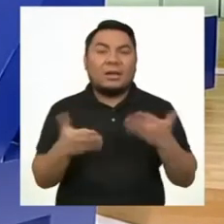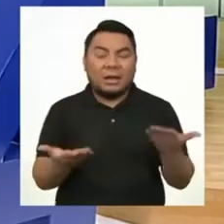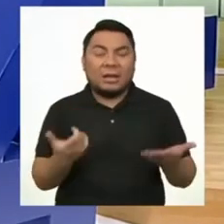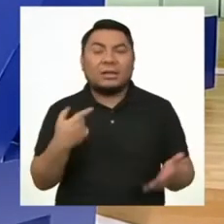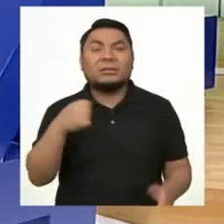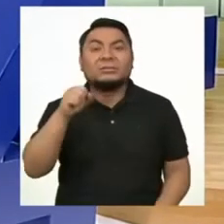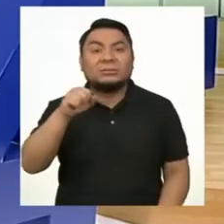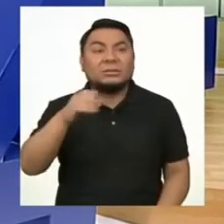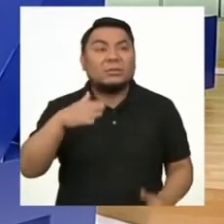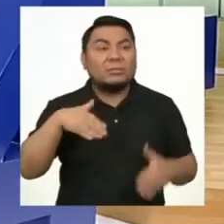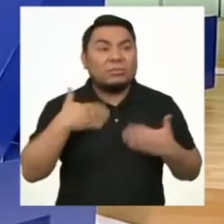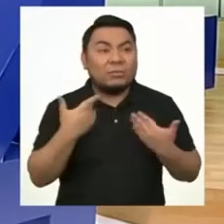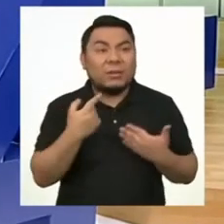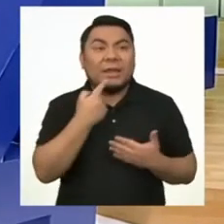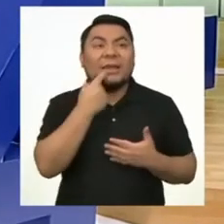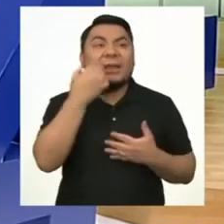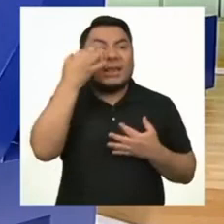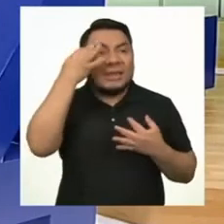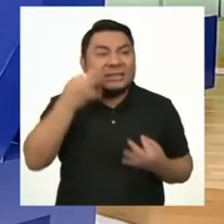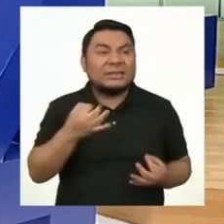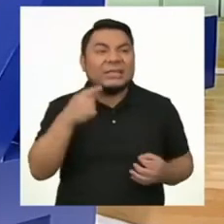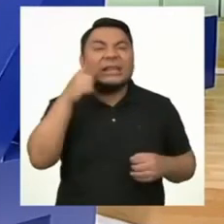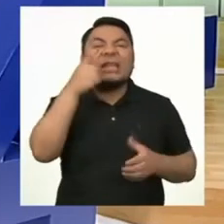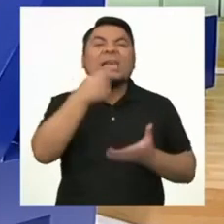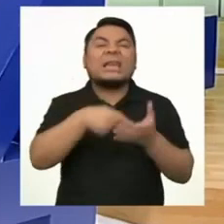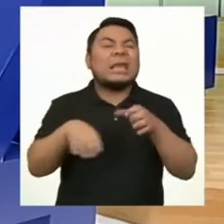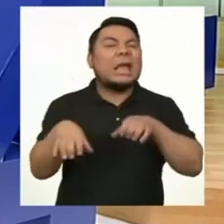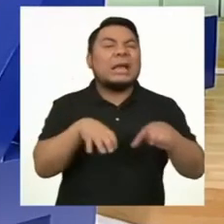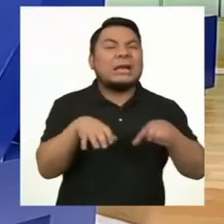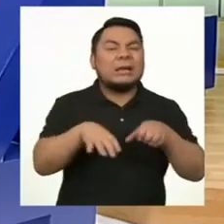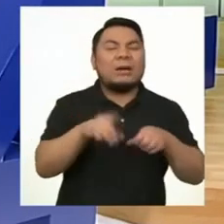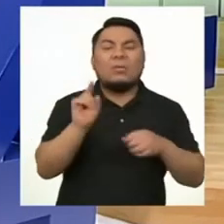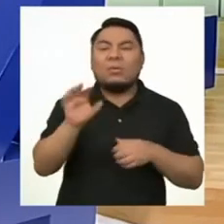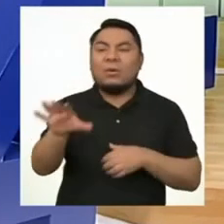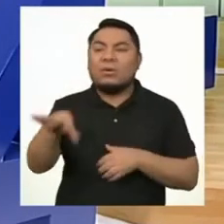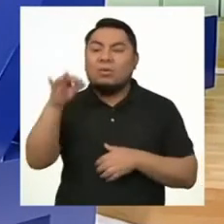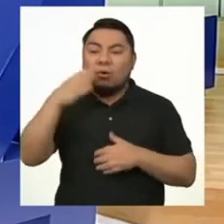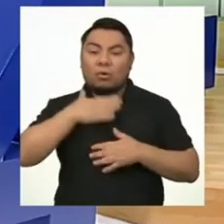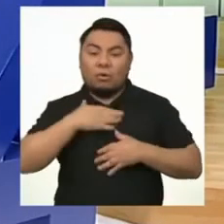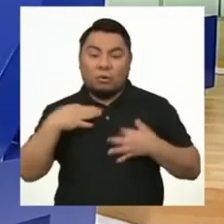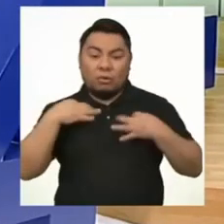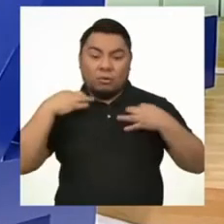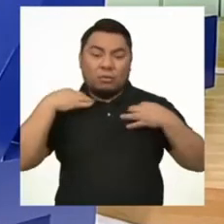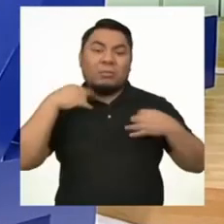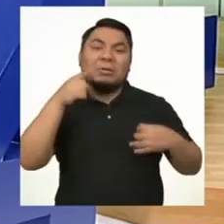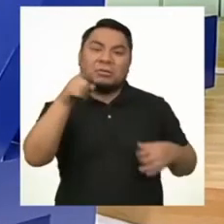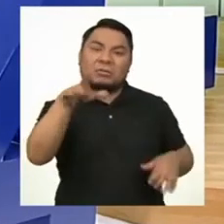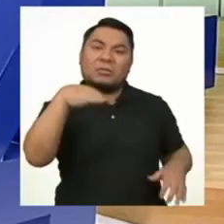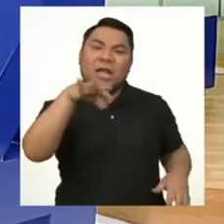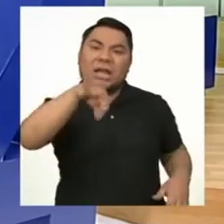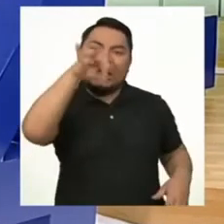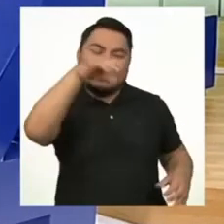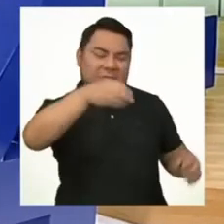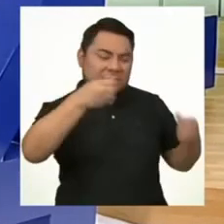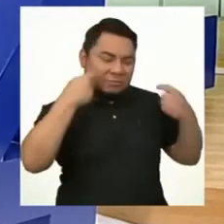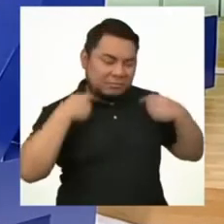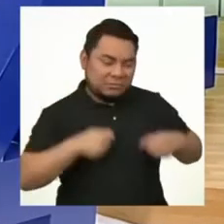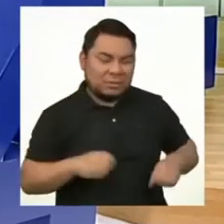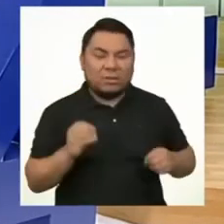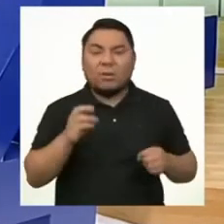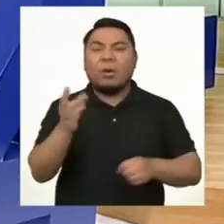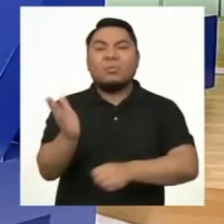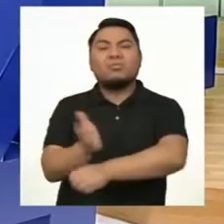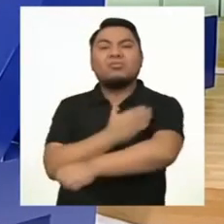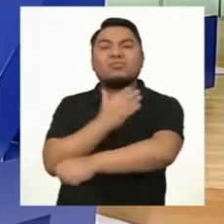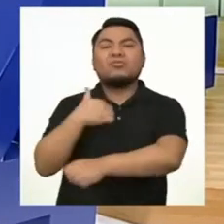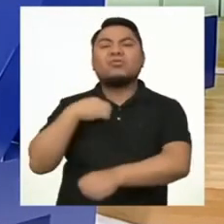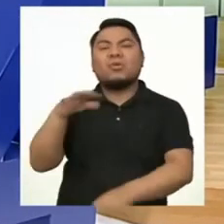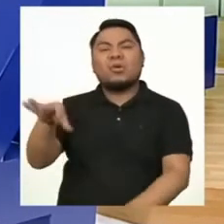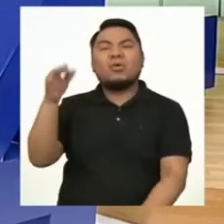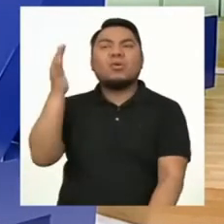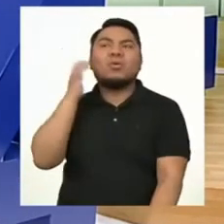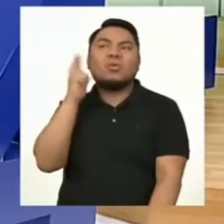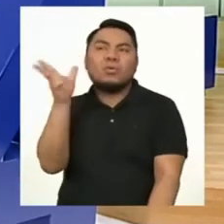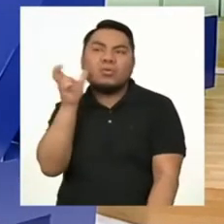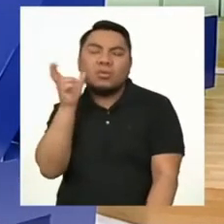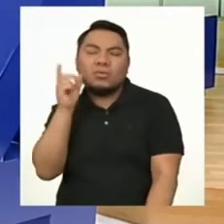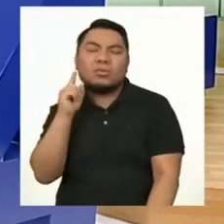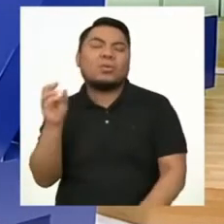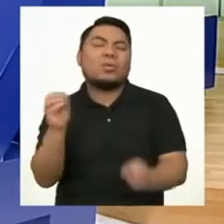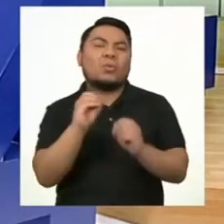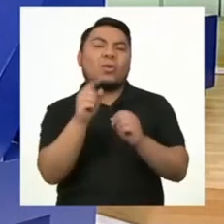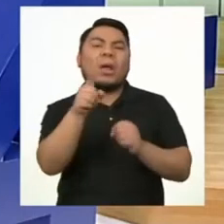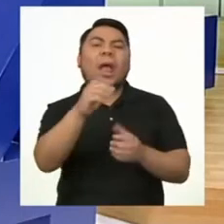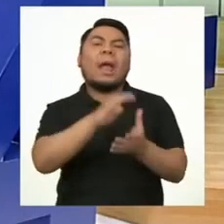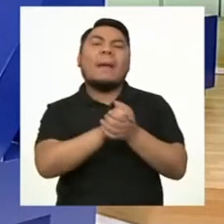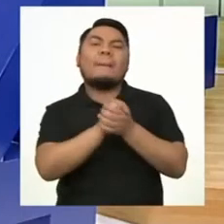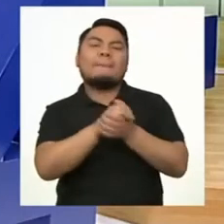las que podemos decidir qué hacer, como elegir la ropa que queremos usar, la música que nos gustaría oír o los amigos que